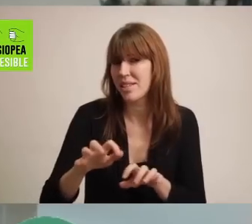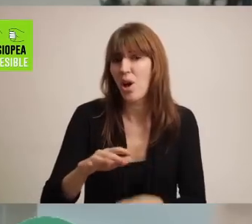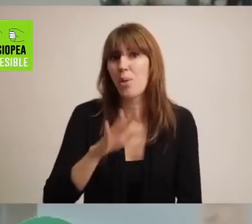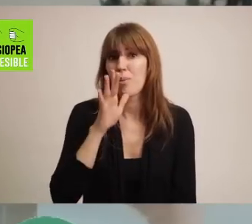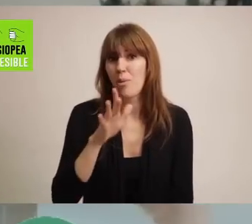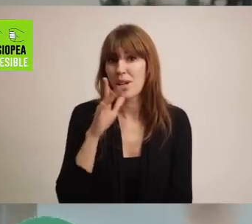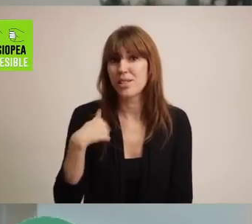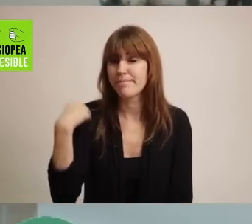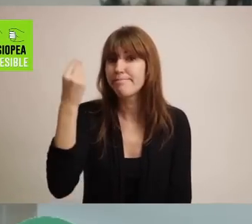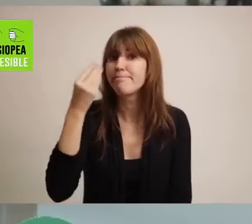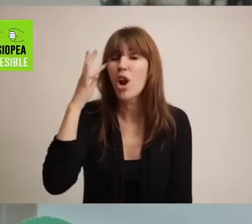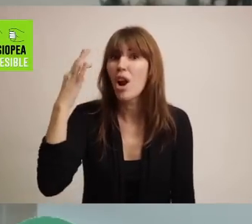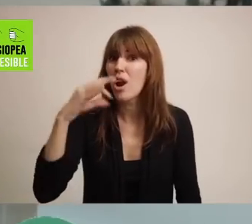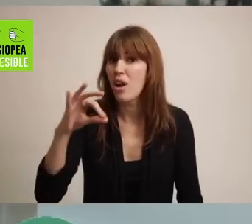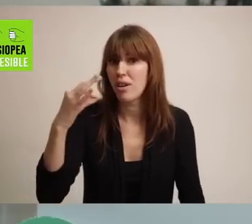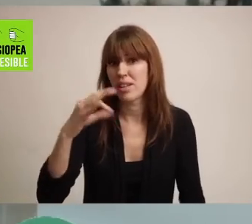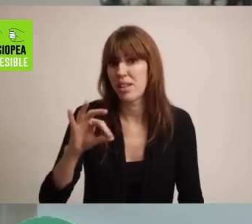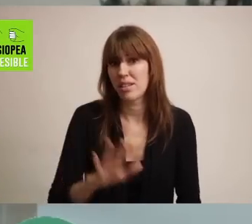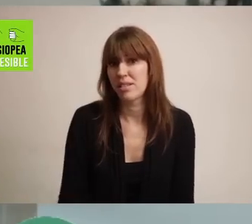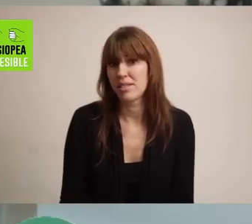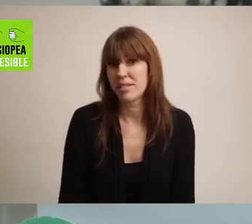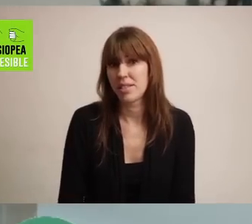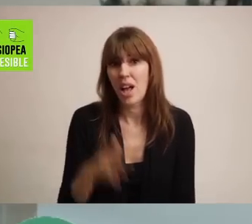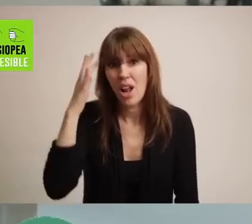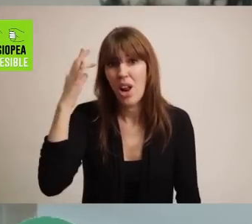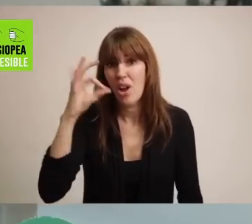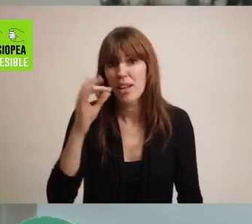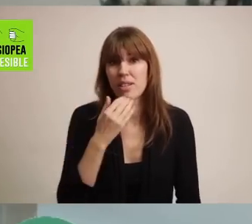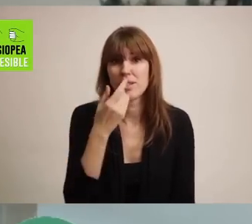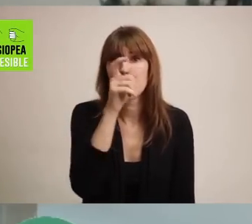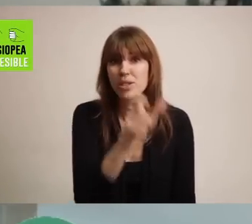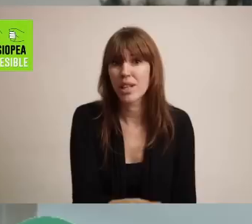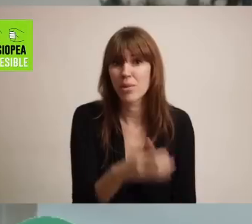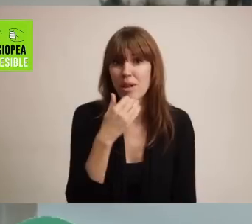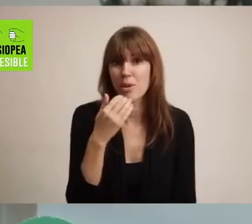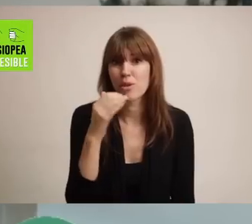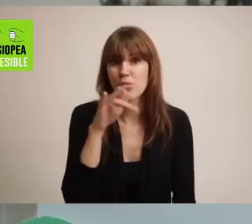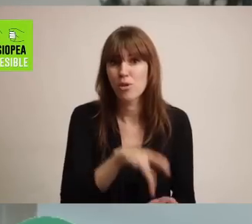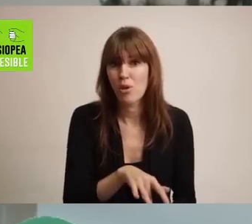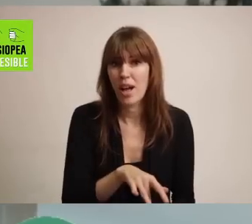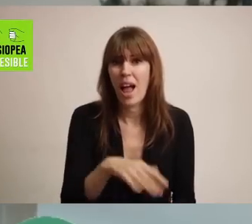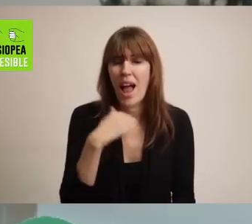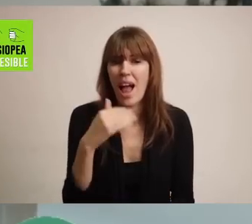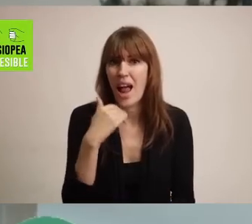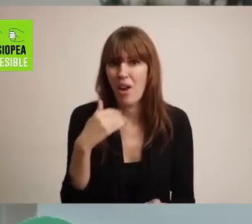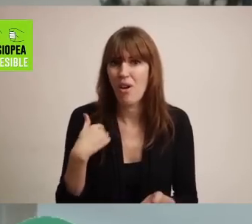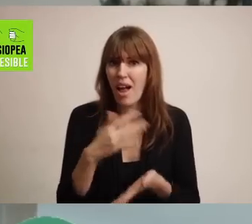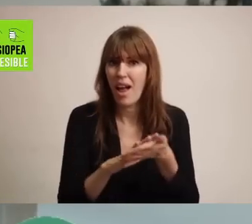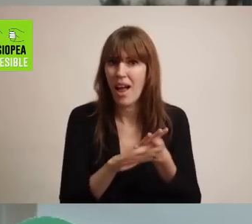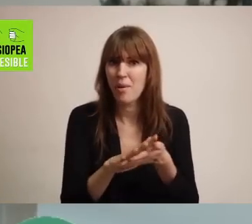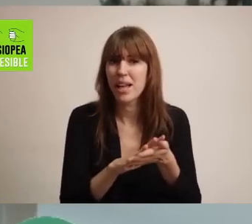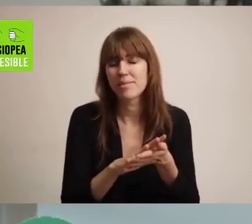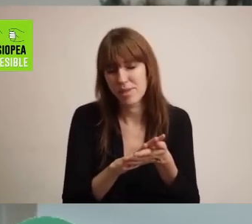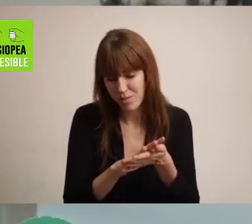eso creo también que es lógico que, bueno, cada vez que alguien, inclusive yo, hablemos de cualquier cosa,